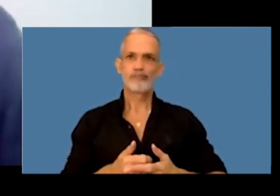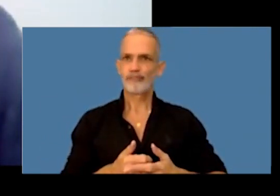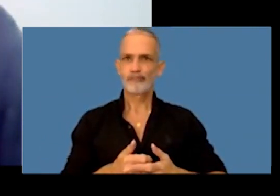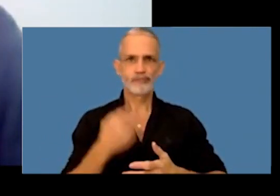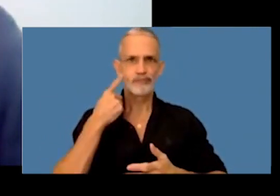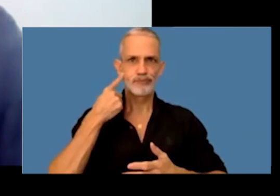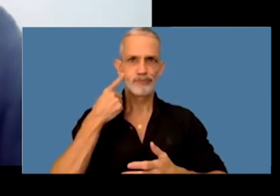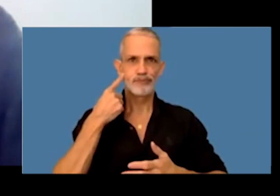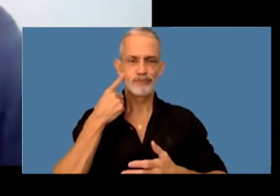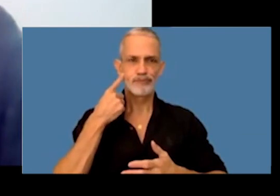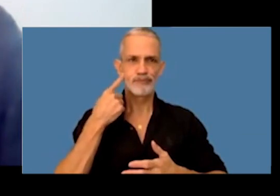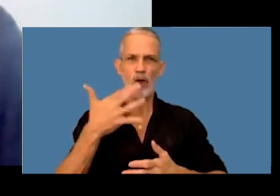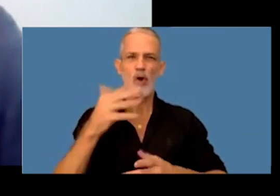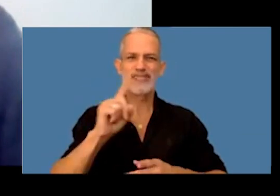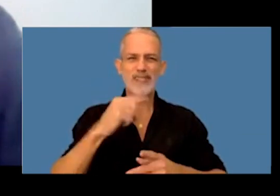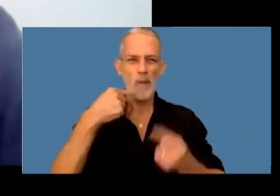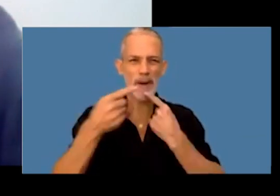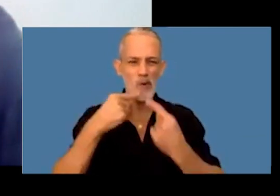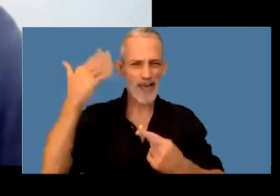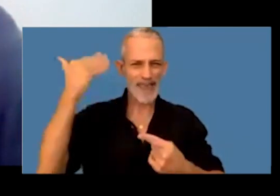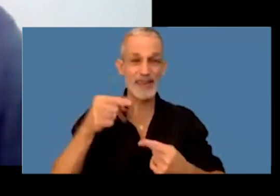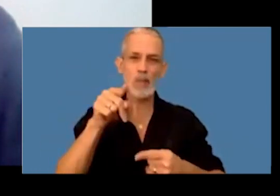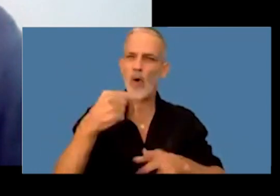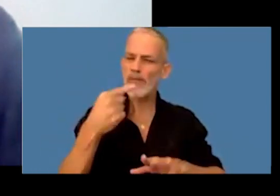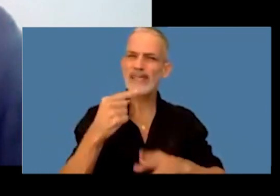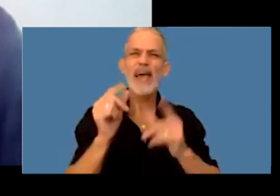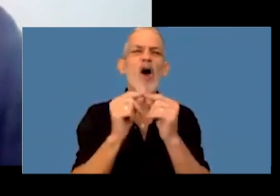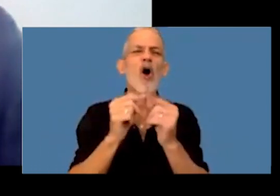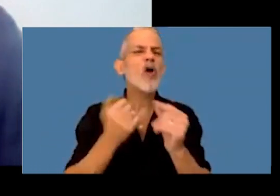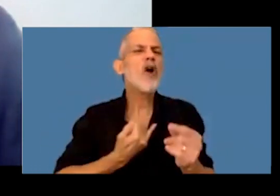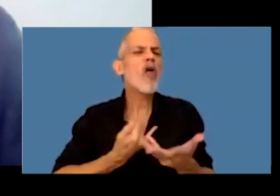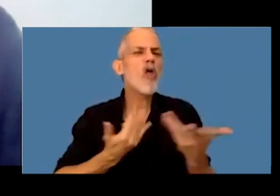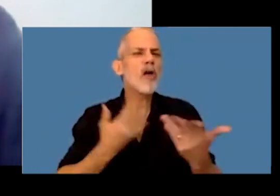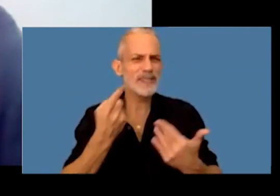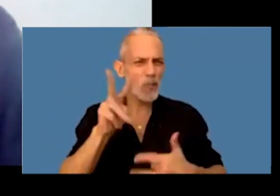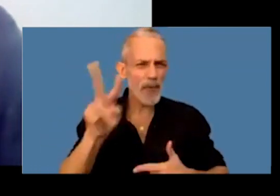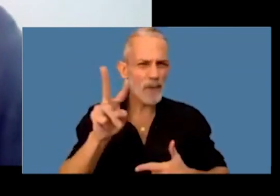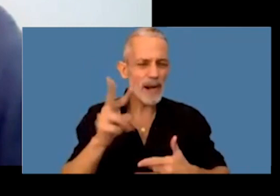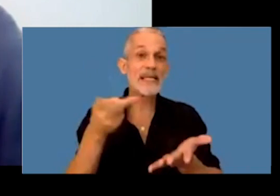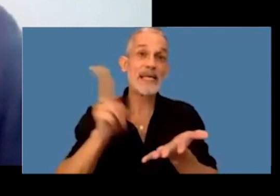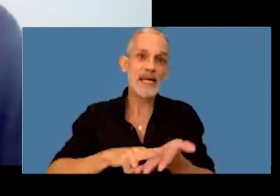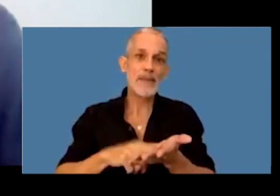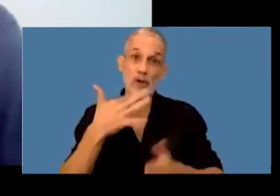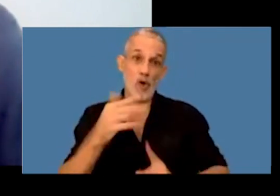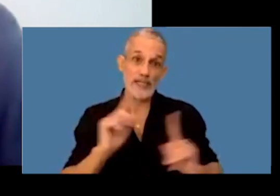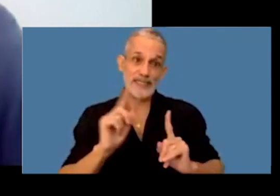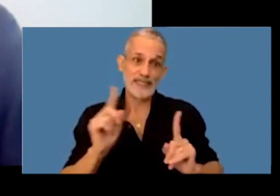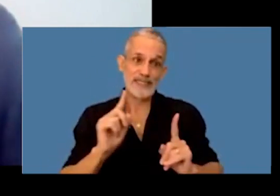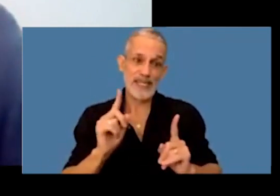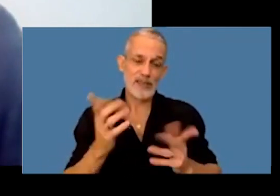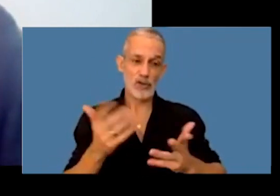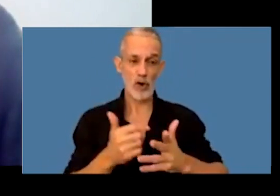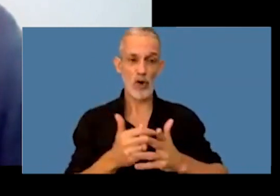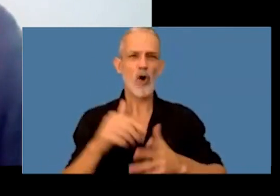entendió la pregunta de antes. Vos dijiste los códigos dónde se podían ver. Si lo podés volver a repetir, que no se entendió el lugar. CIE